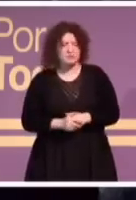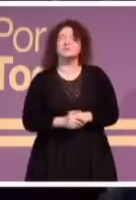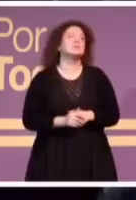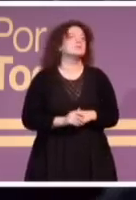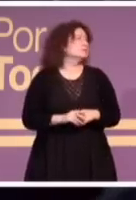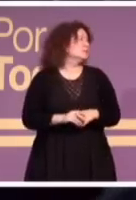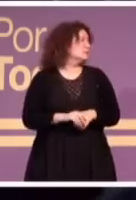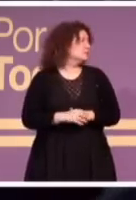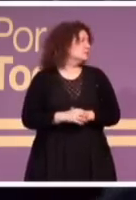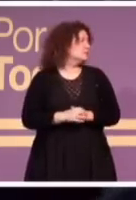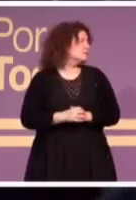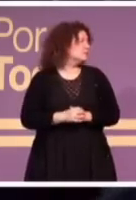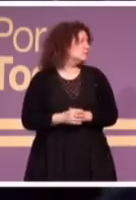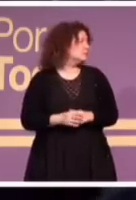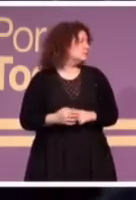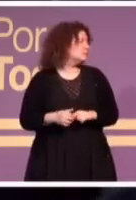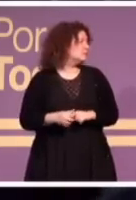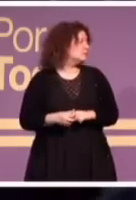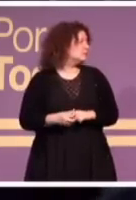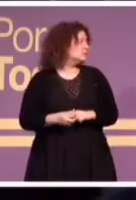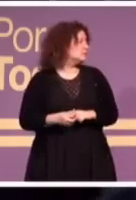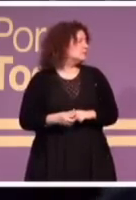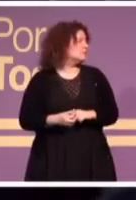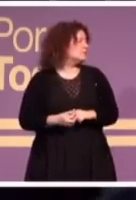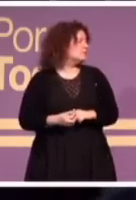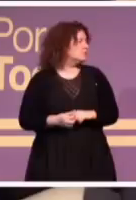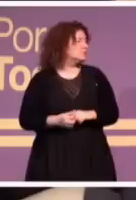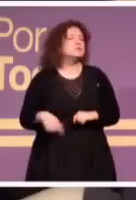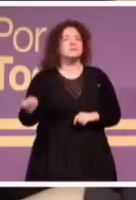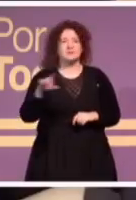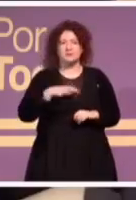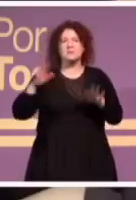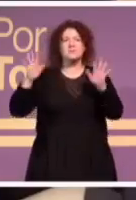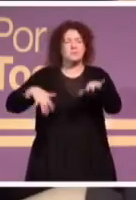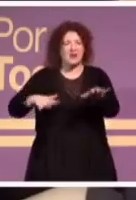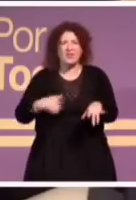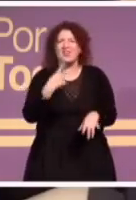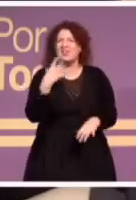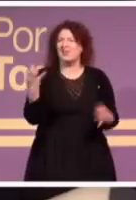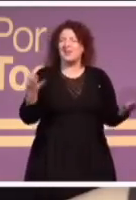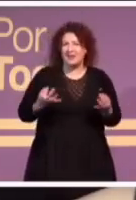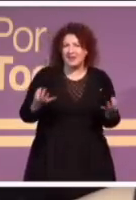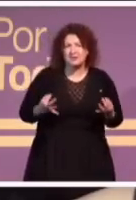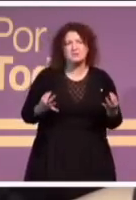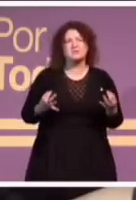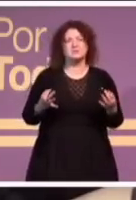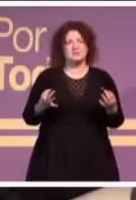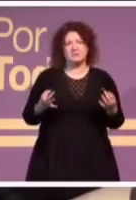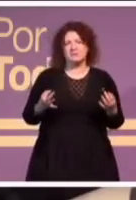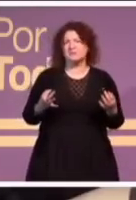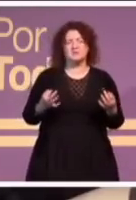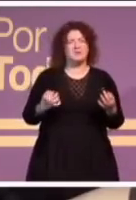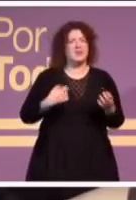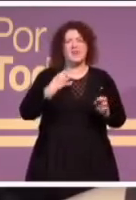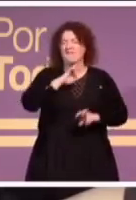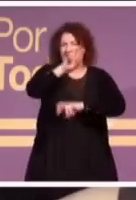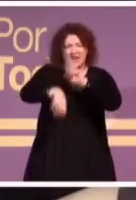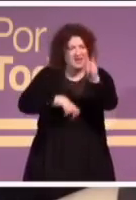Y hemos salido a decir también que hay que mejorar, que hay que renovar